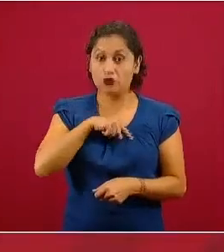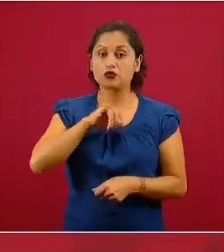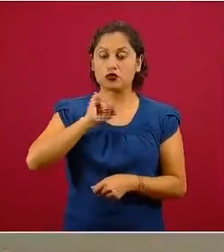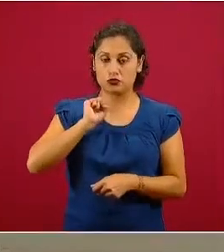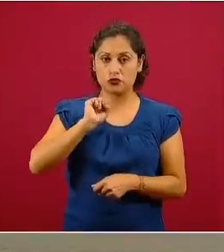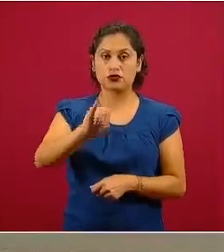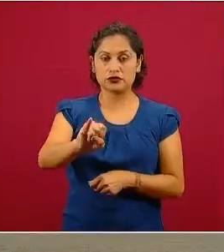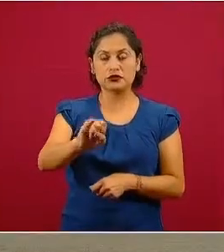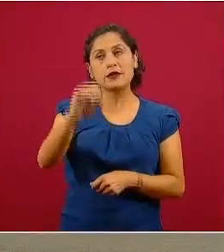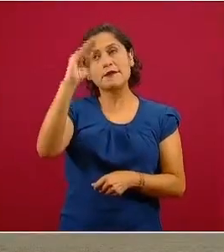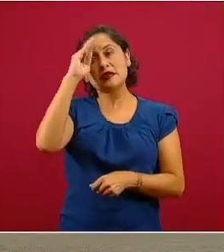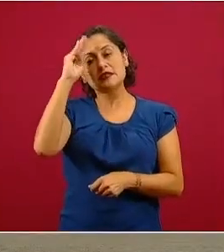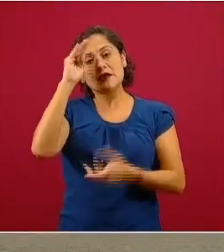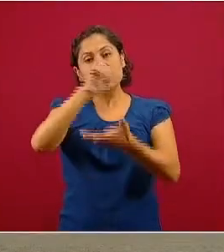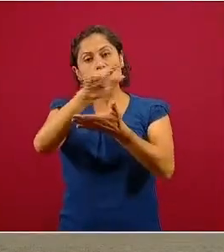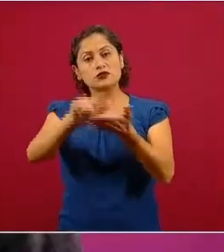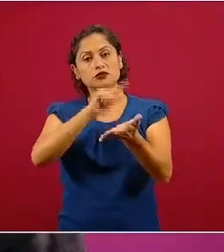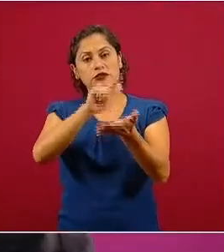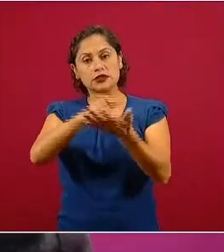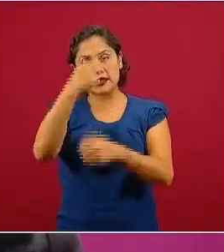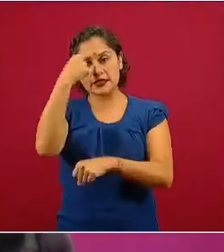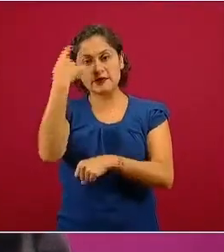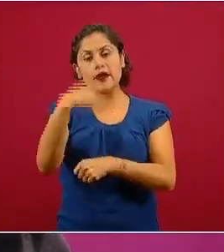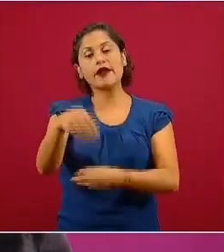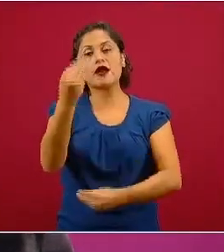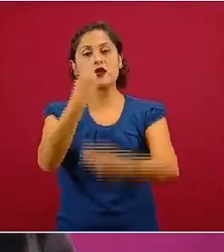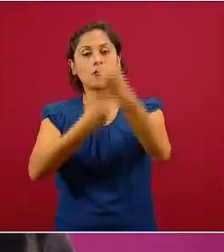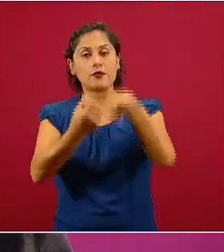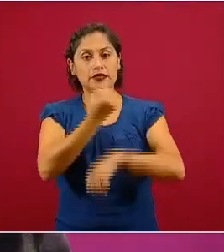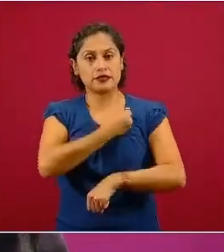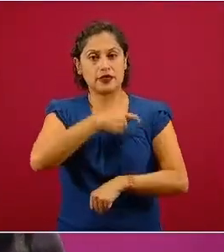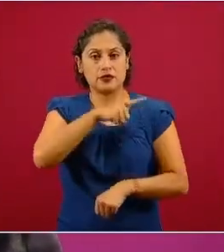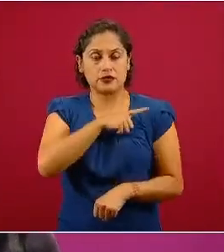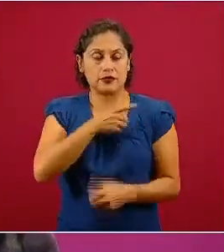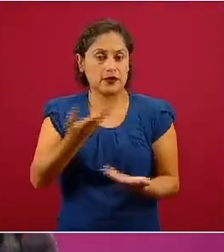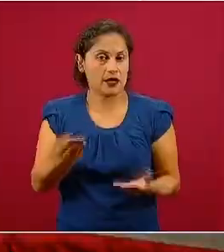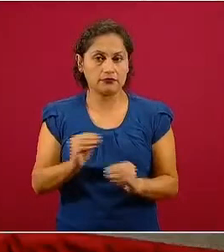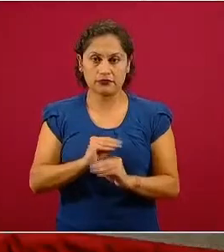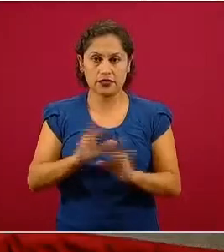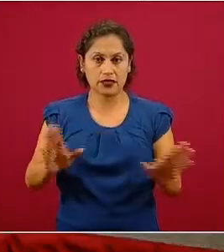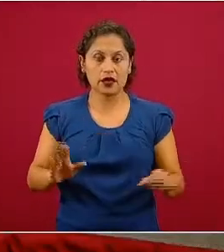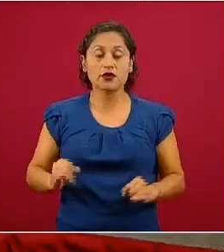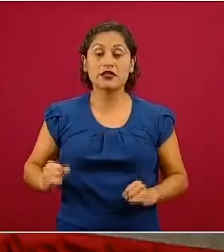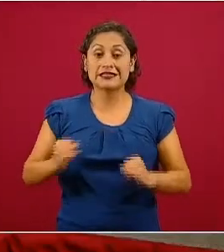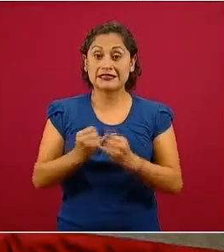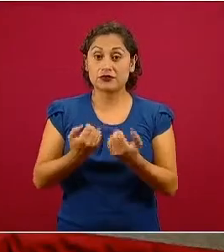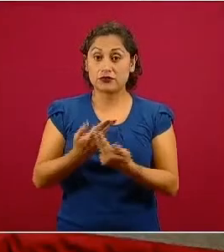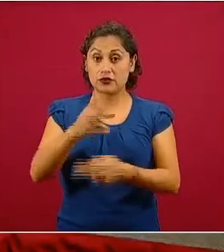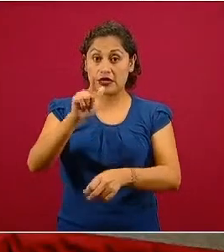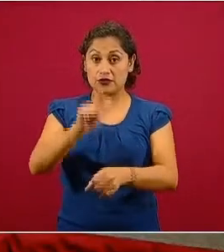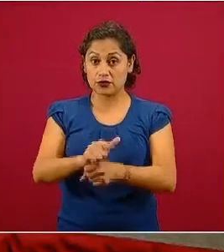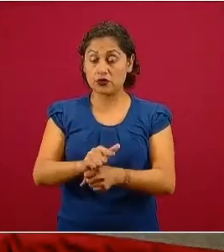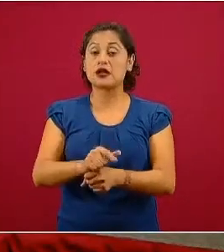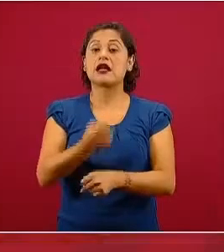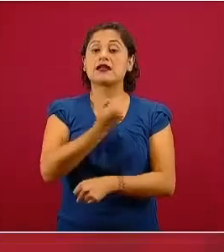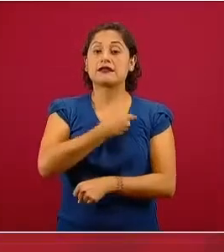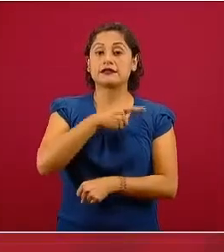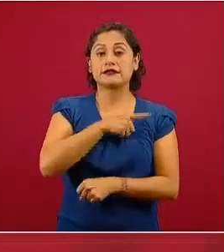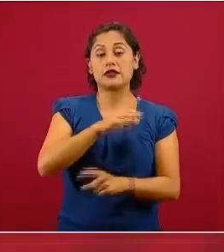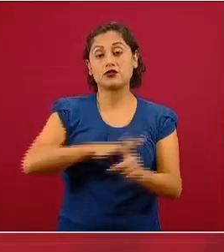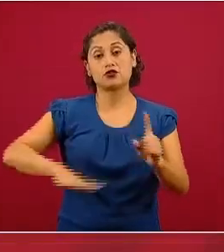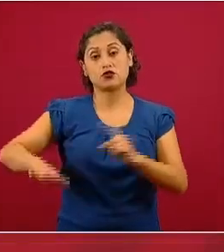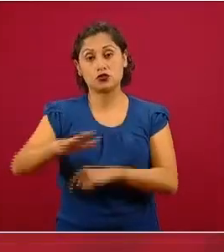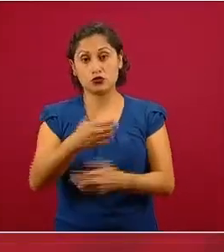la alimentación saludable. Y efectivamente, el Instituto Nacional de Salud Pública, que ha conducido sendos